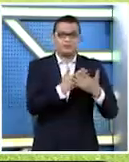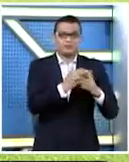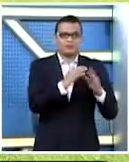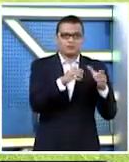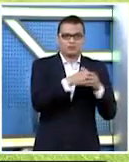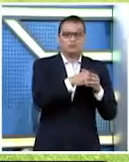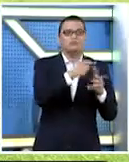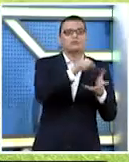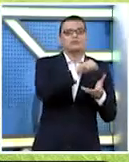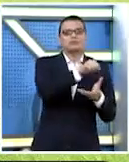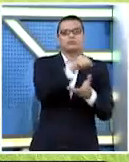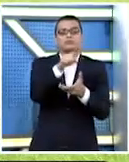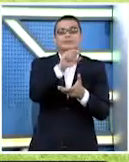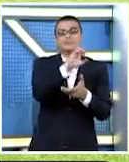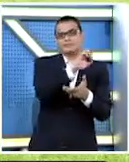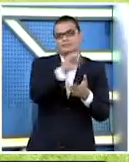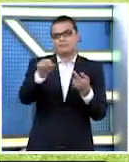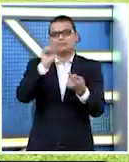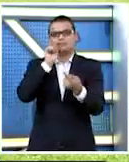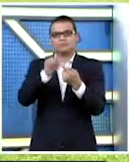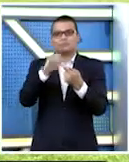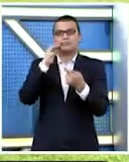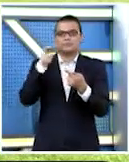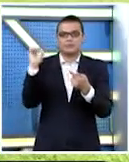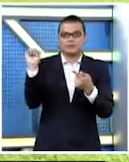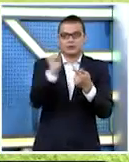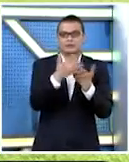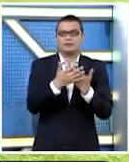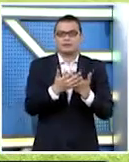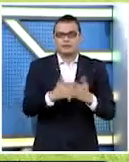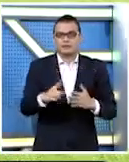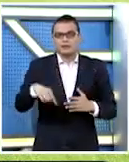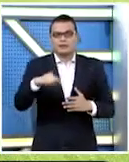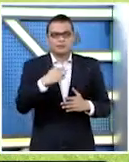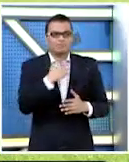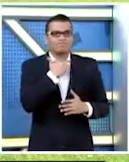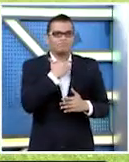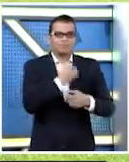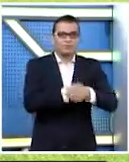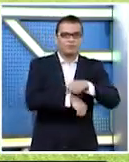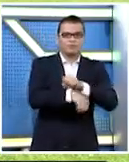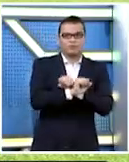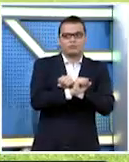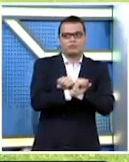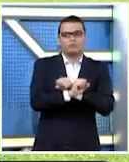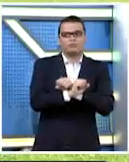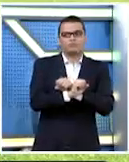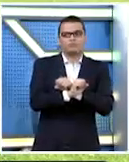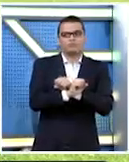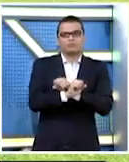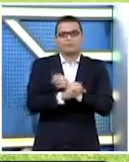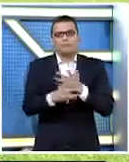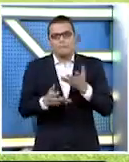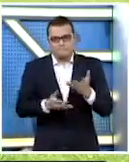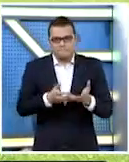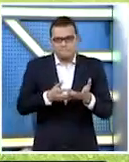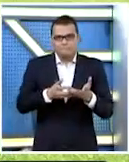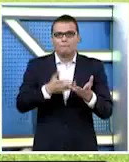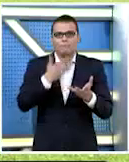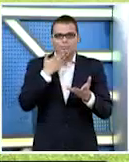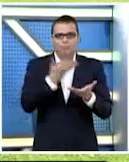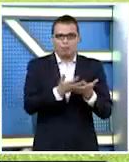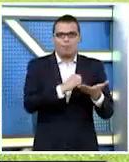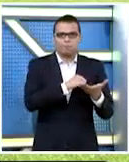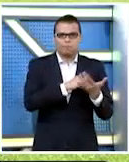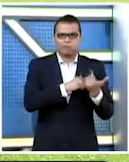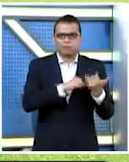100 mercados para que las muchachas que en este momento no pueden actuar con el fútbol no estén sin ingresos